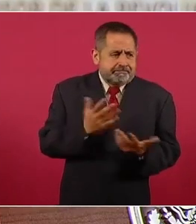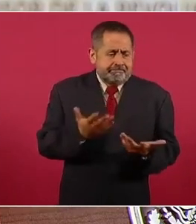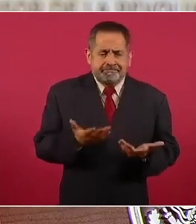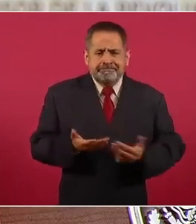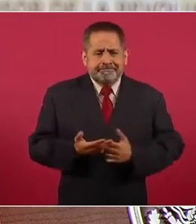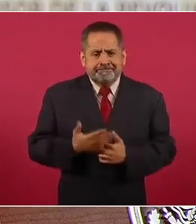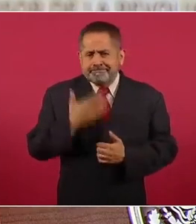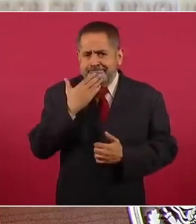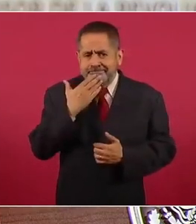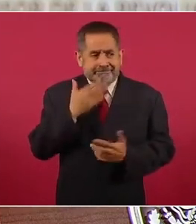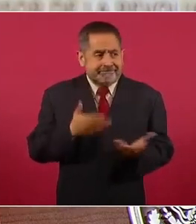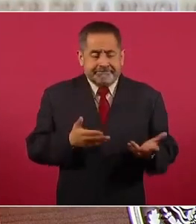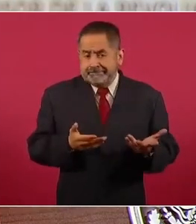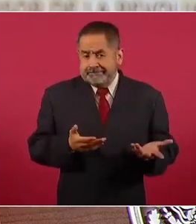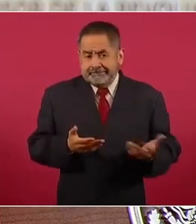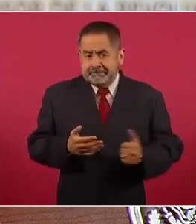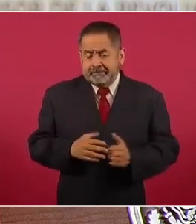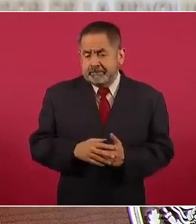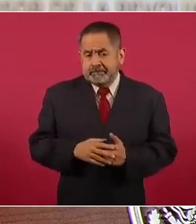y